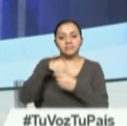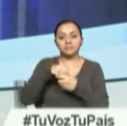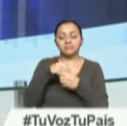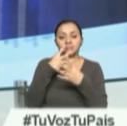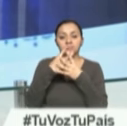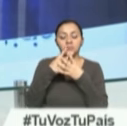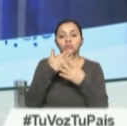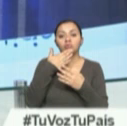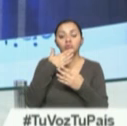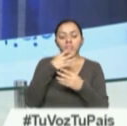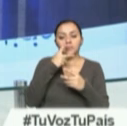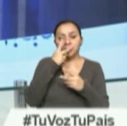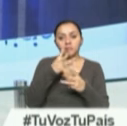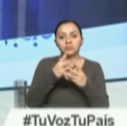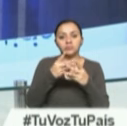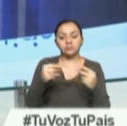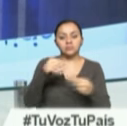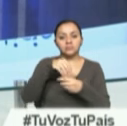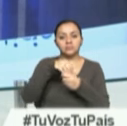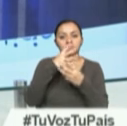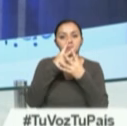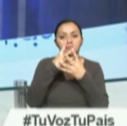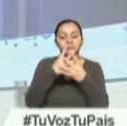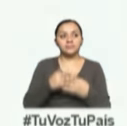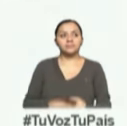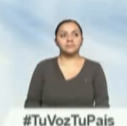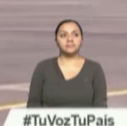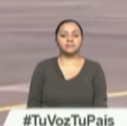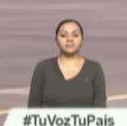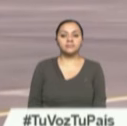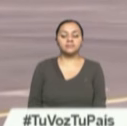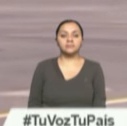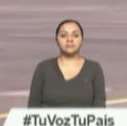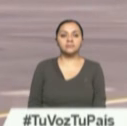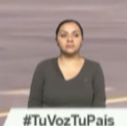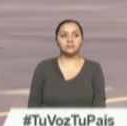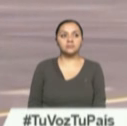para contener la crisis en la cárcel.